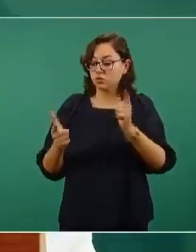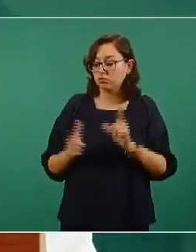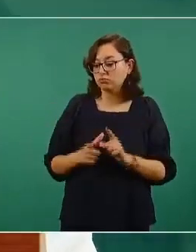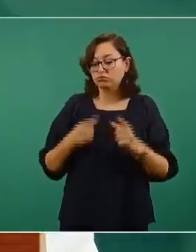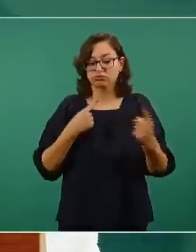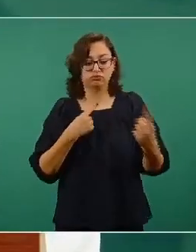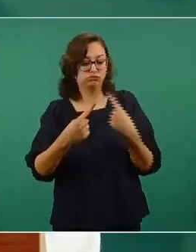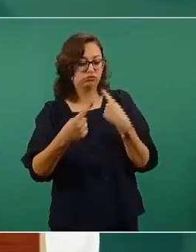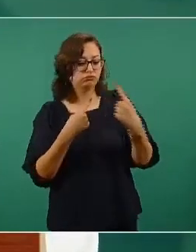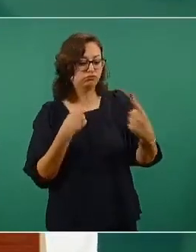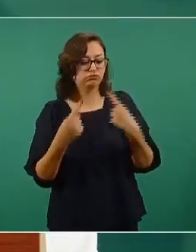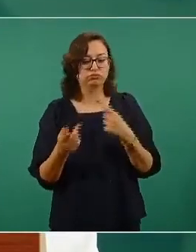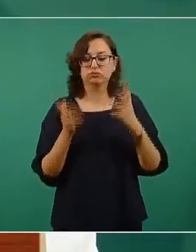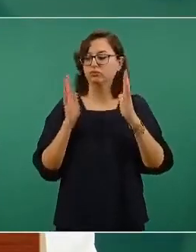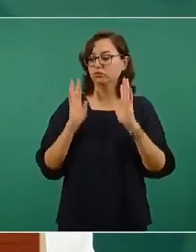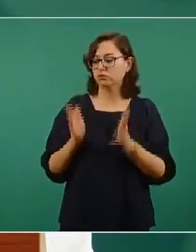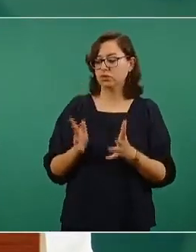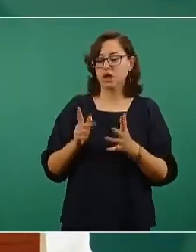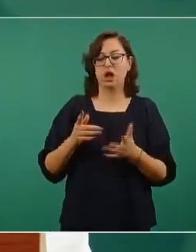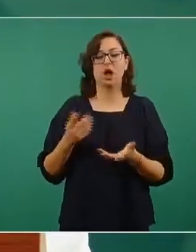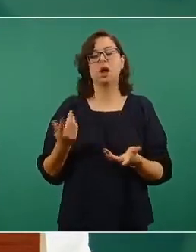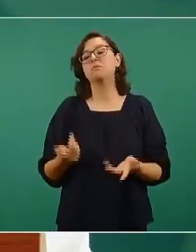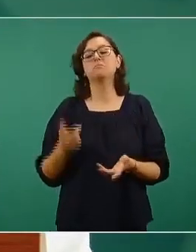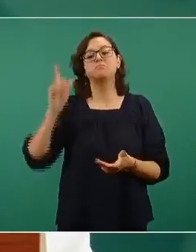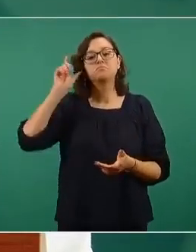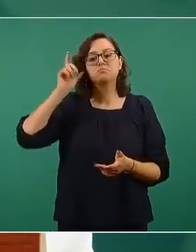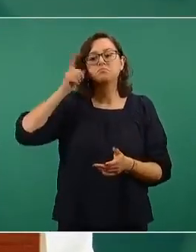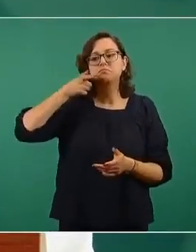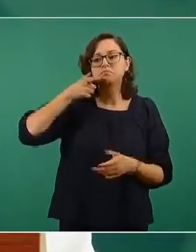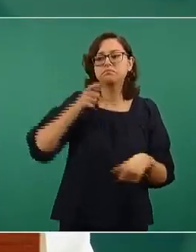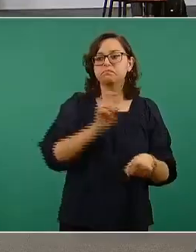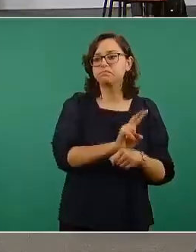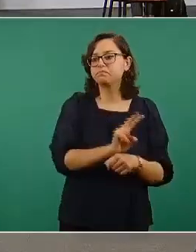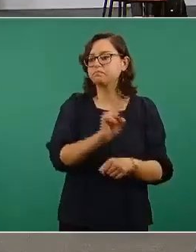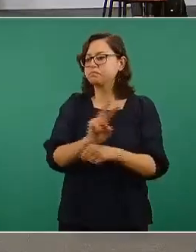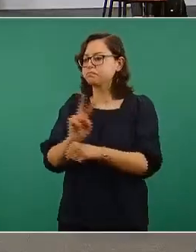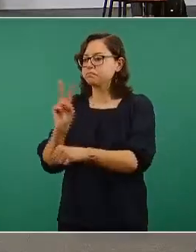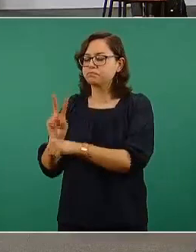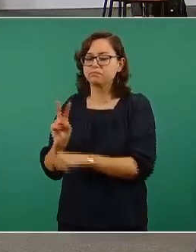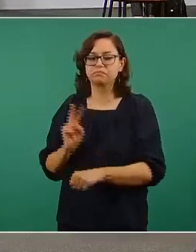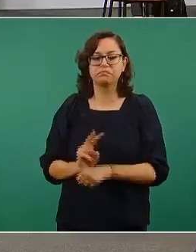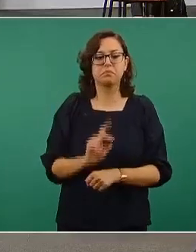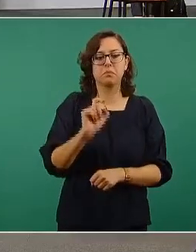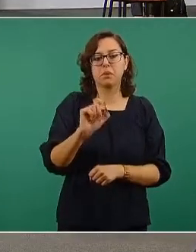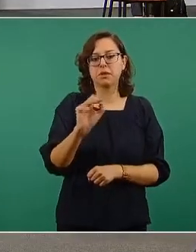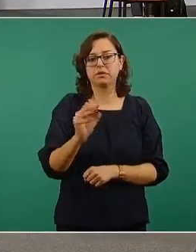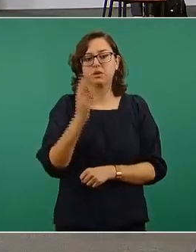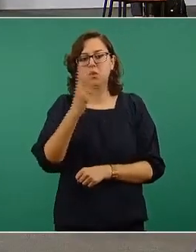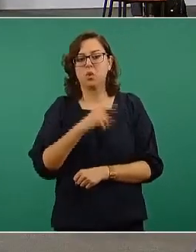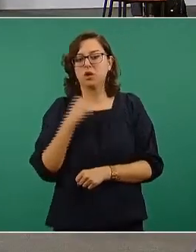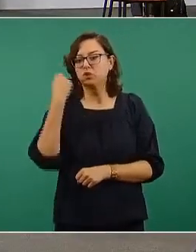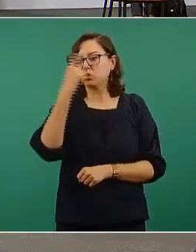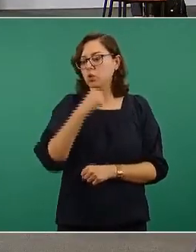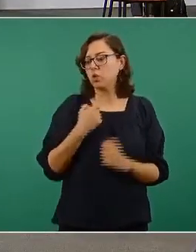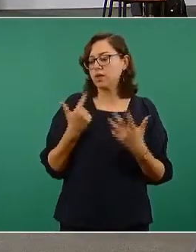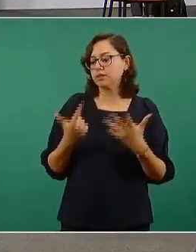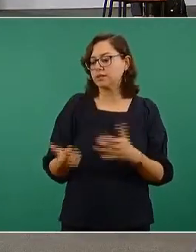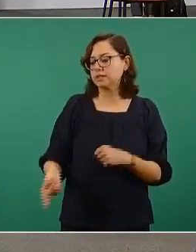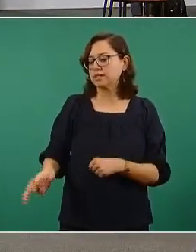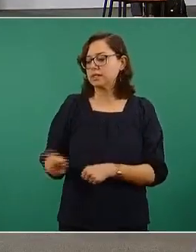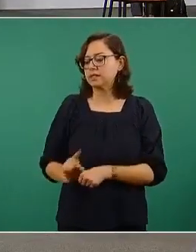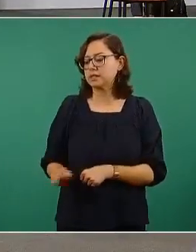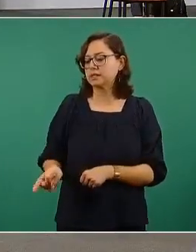estableció un centro de monitoreo que opera 24 horas los 7 días de la semana, con más de 100